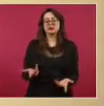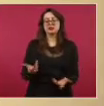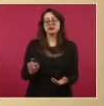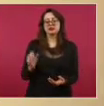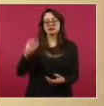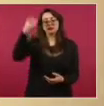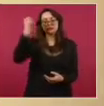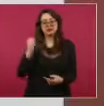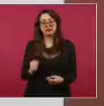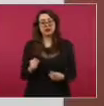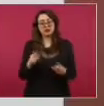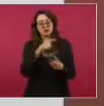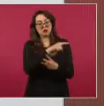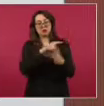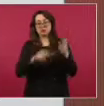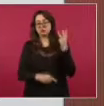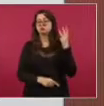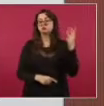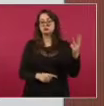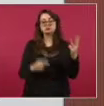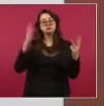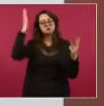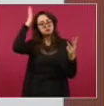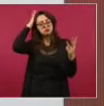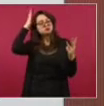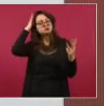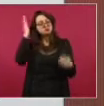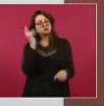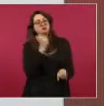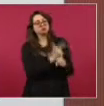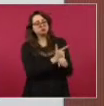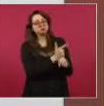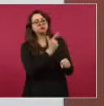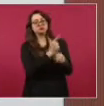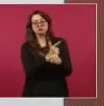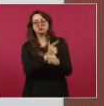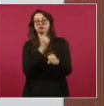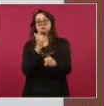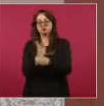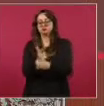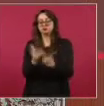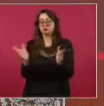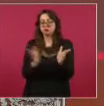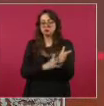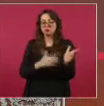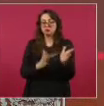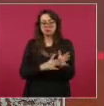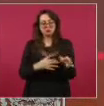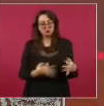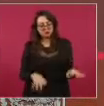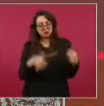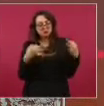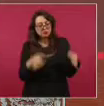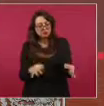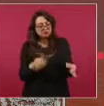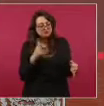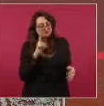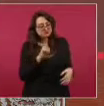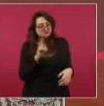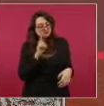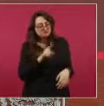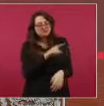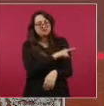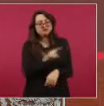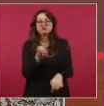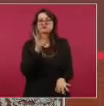ahora tenemos perfectamente aclarados con documentos u otras pruebas